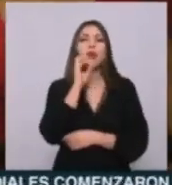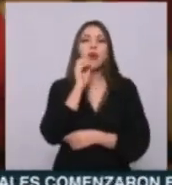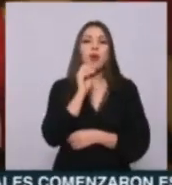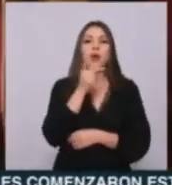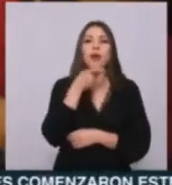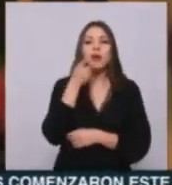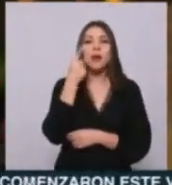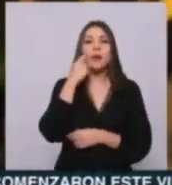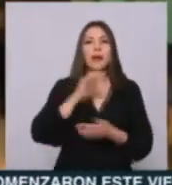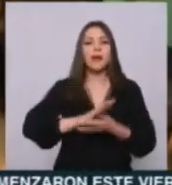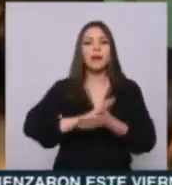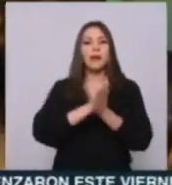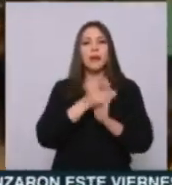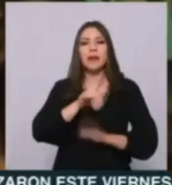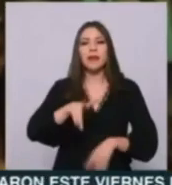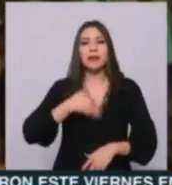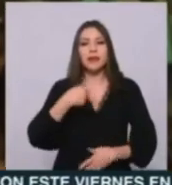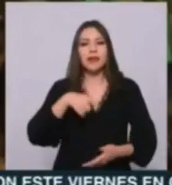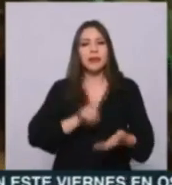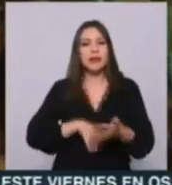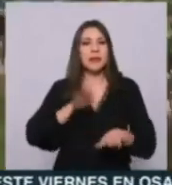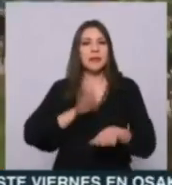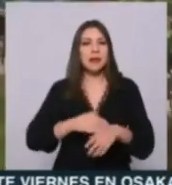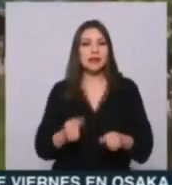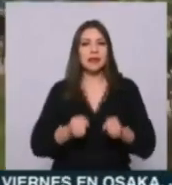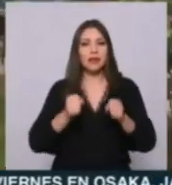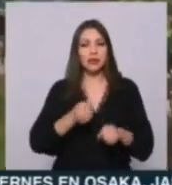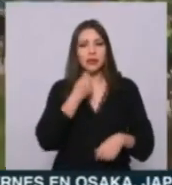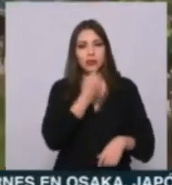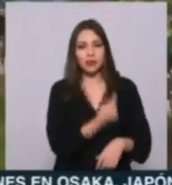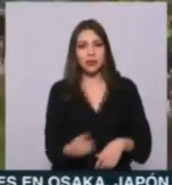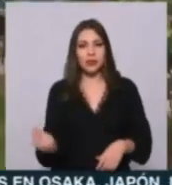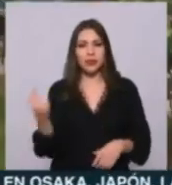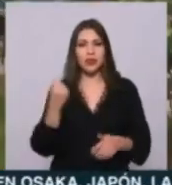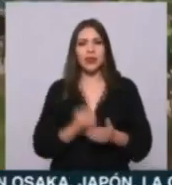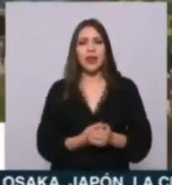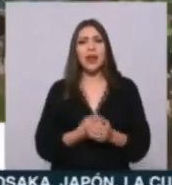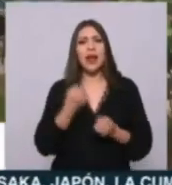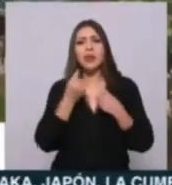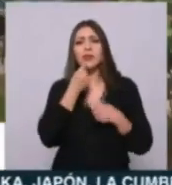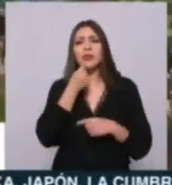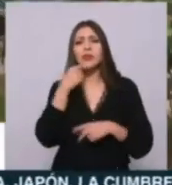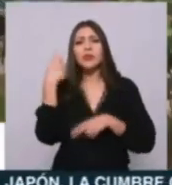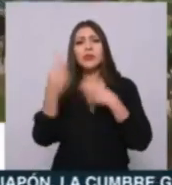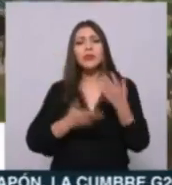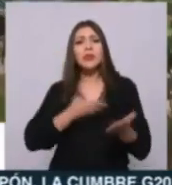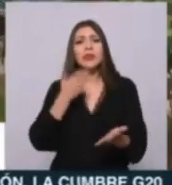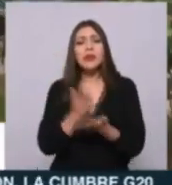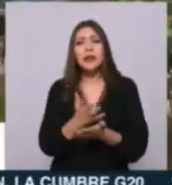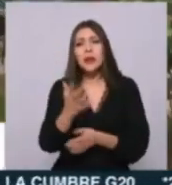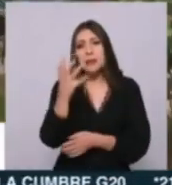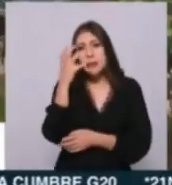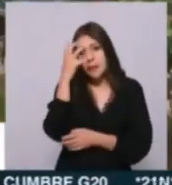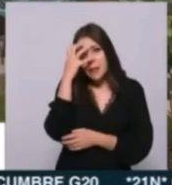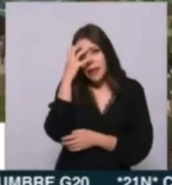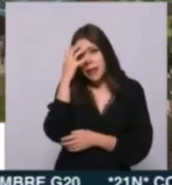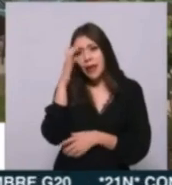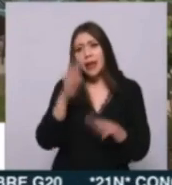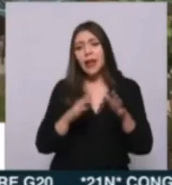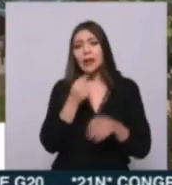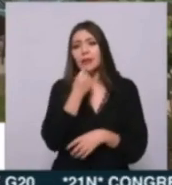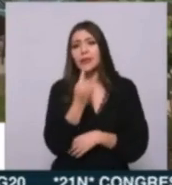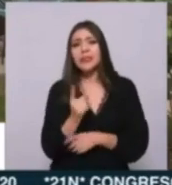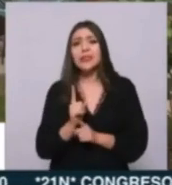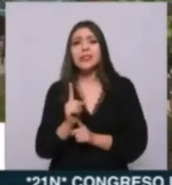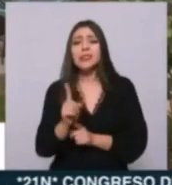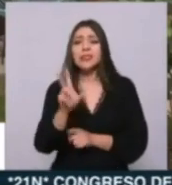lo que aprenden a desenvolverse y ser más seguros con ellos mismos. Y luego llegan así todos súper tímidos, ¿no? Teníamos una chiquita que no